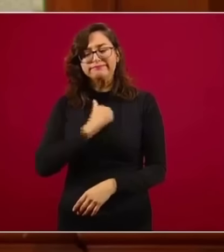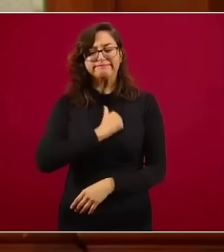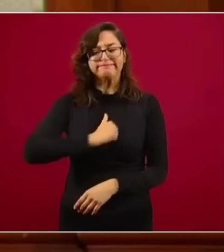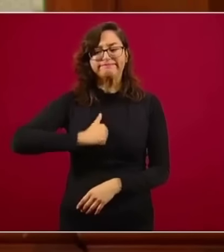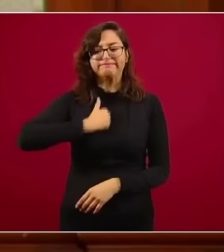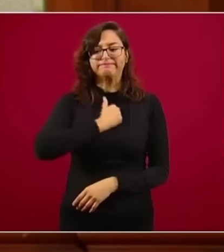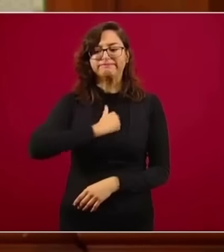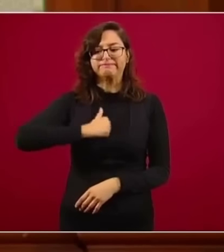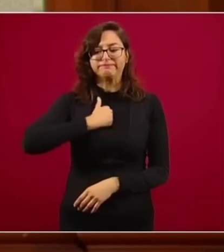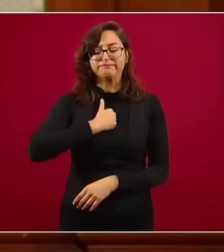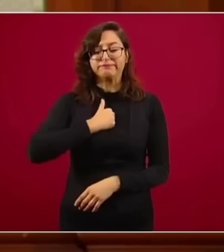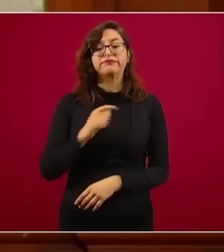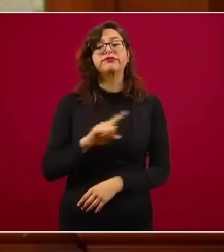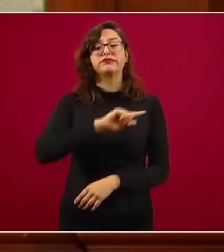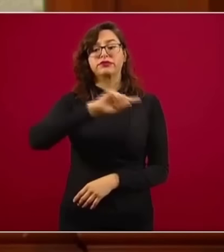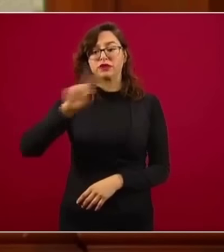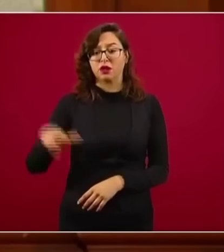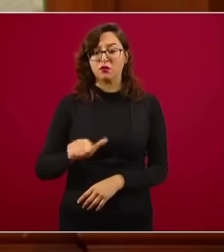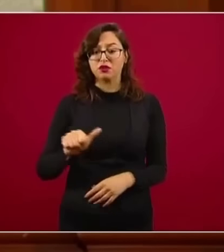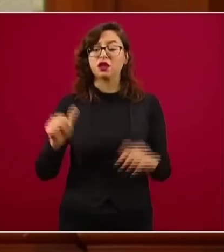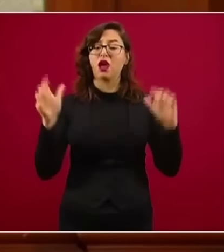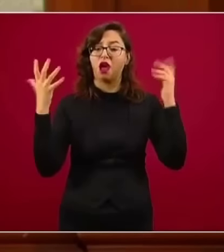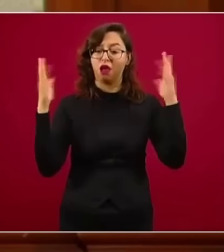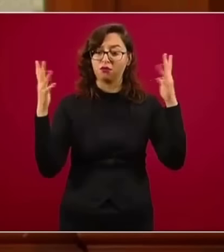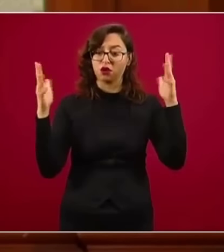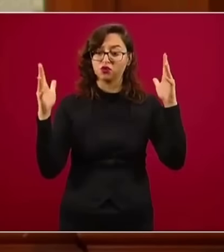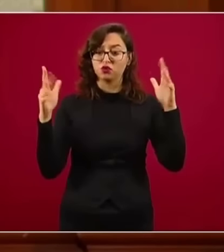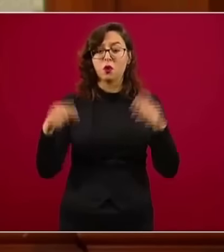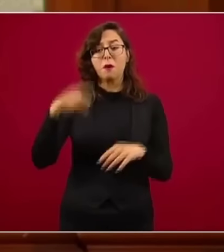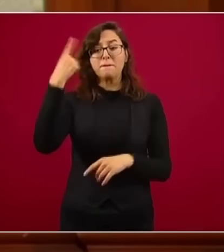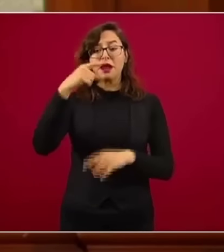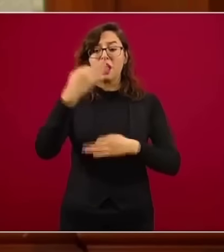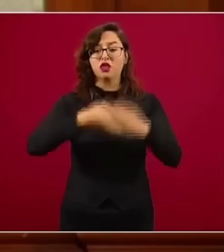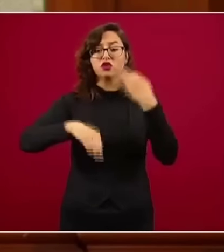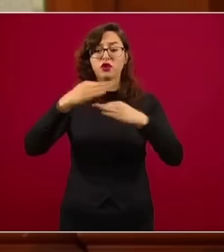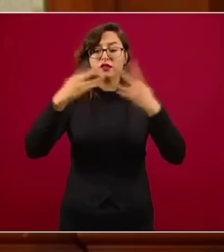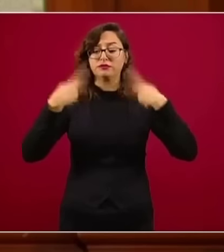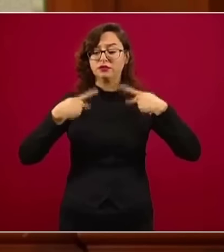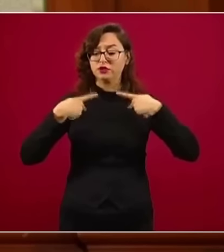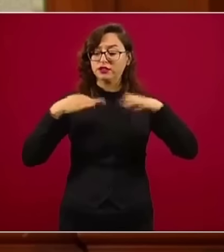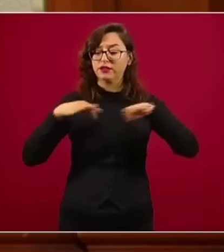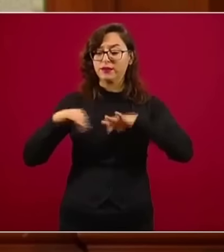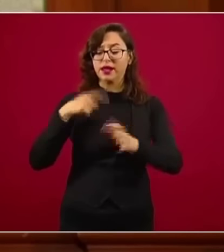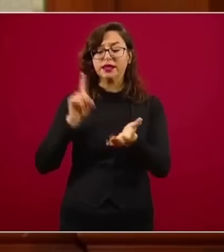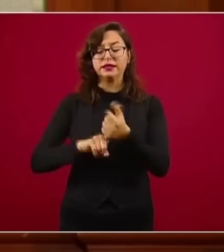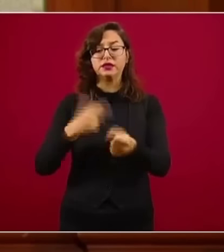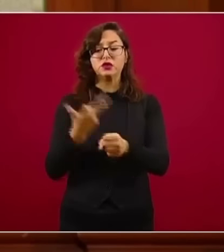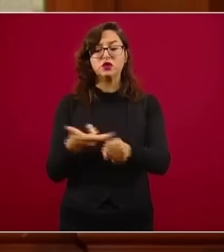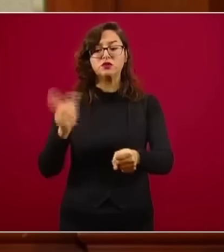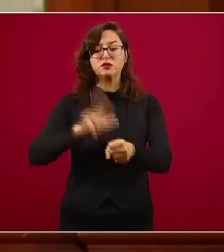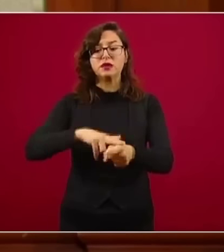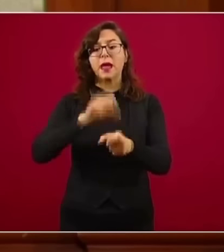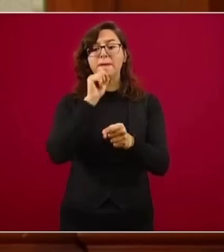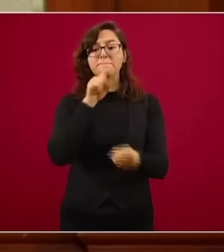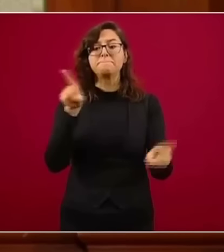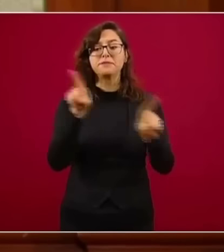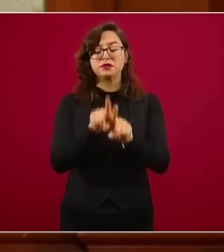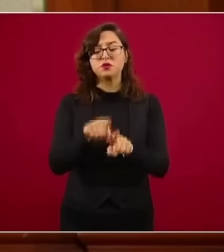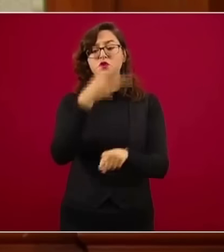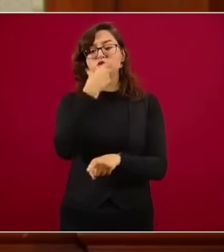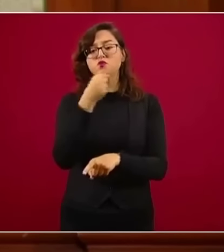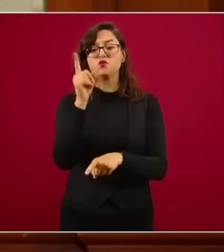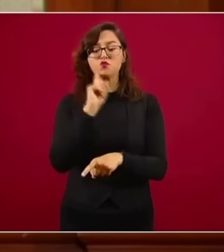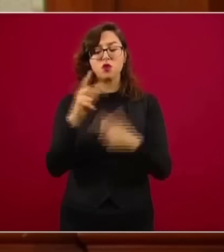concluir, con un fuerte aplauso para todo el personal de salud y todos las y los